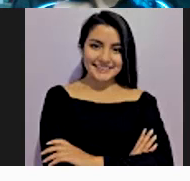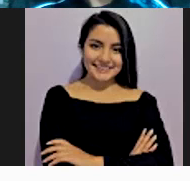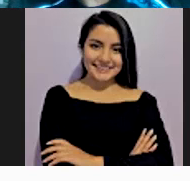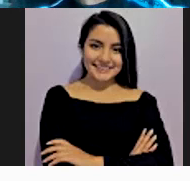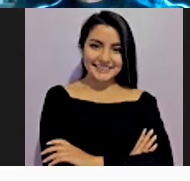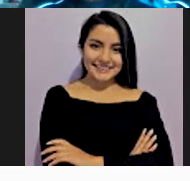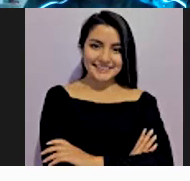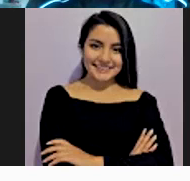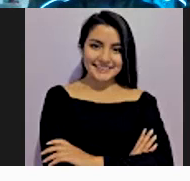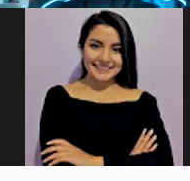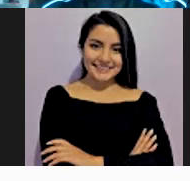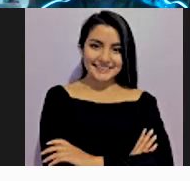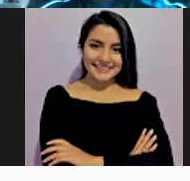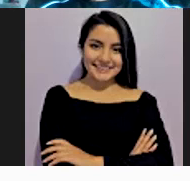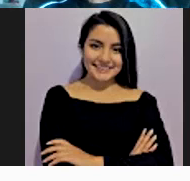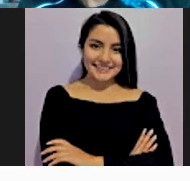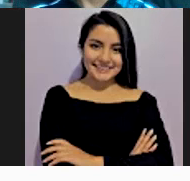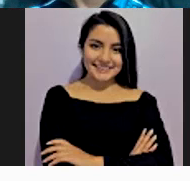Bien. ¿Alguna pregunta hasta aquí?